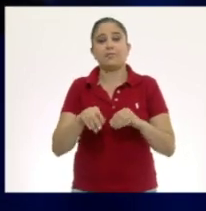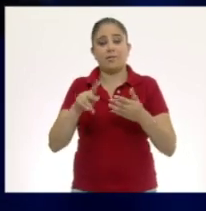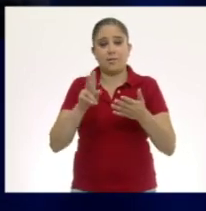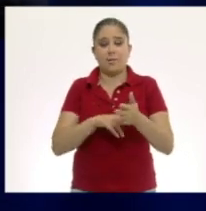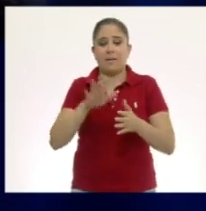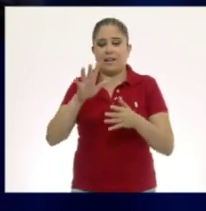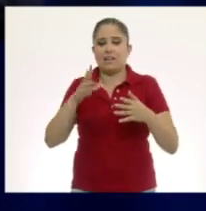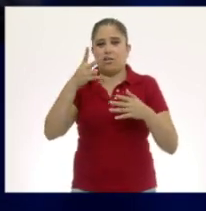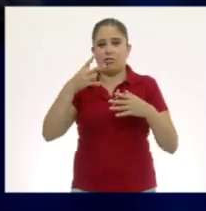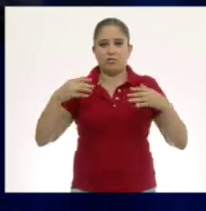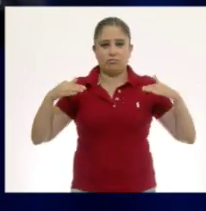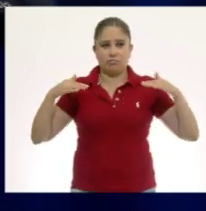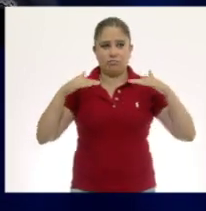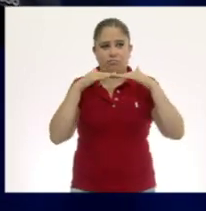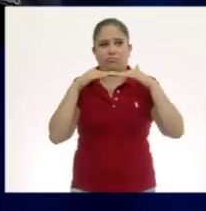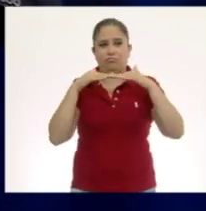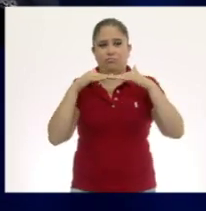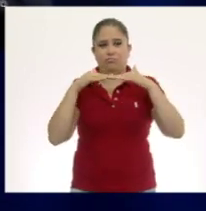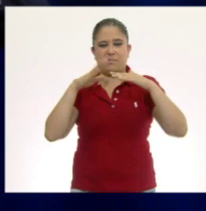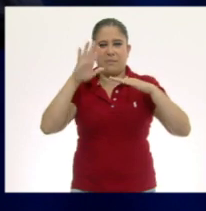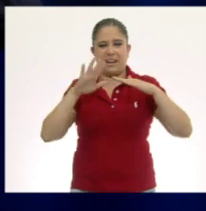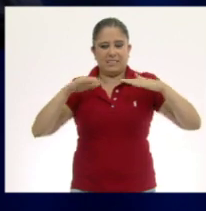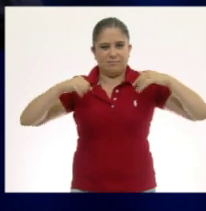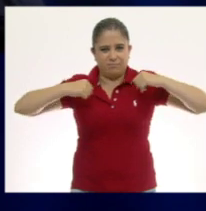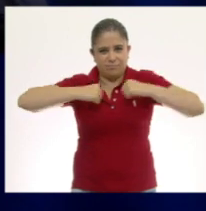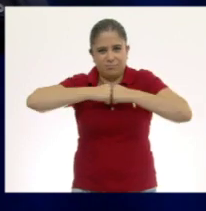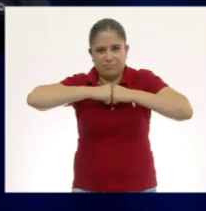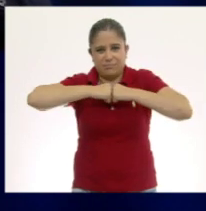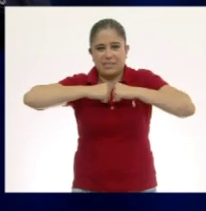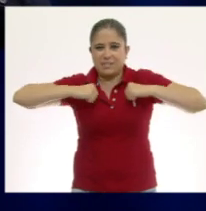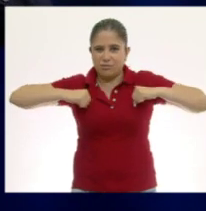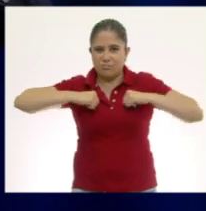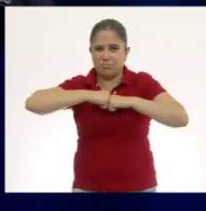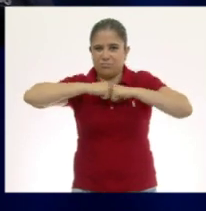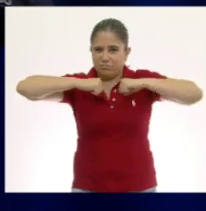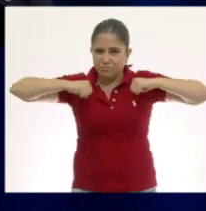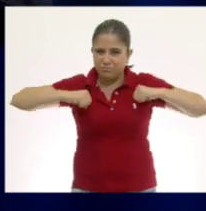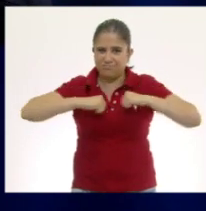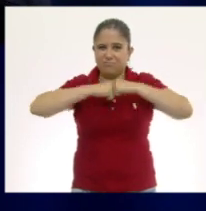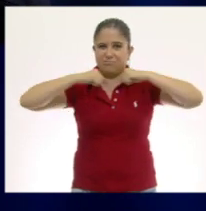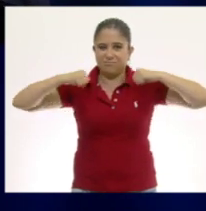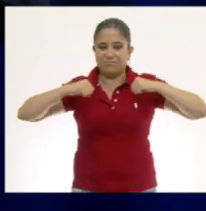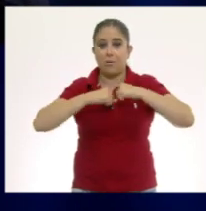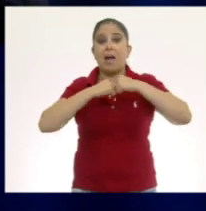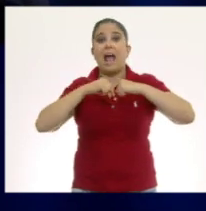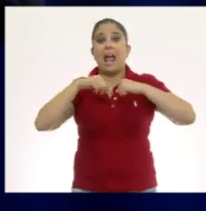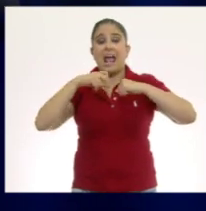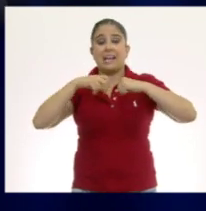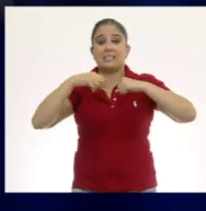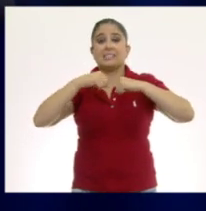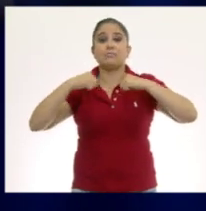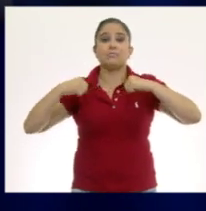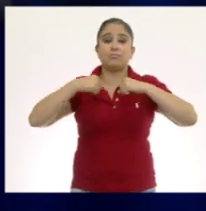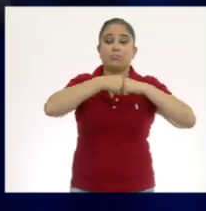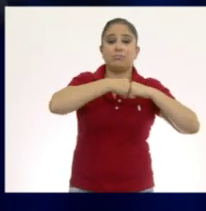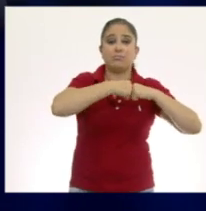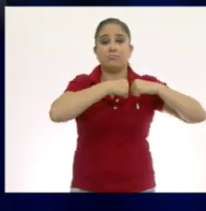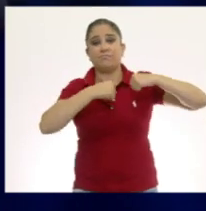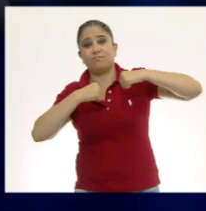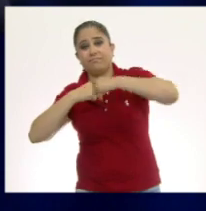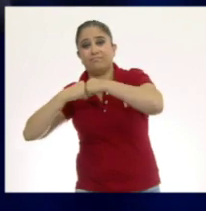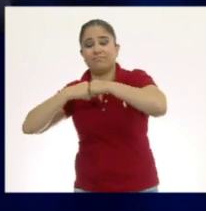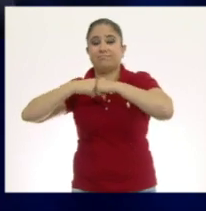dos placas están enfrentándose de alguna manera, chocando sus fuerzas, Llega un punto en que una cede y la